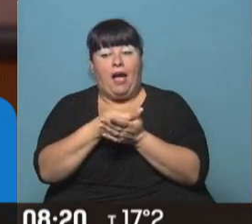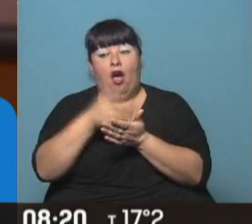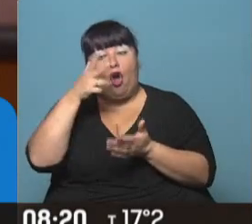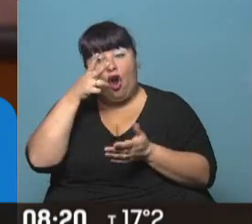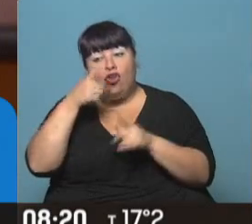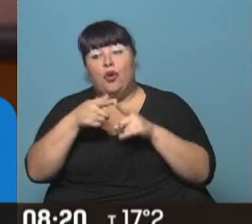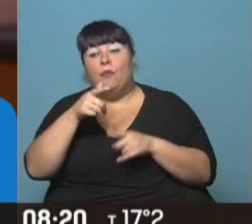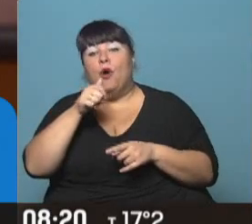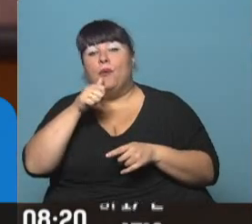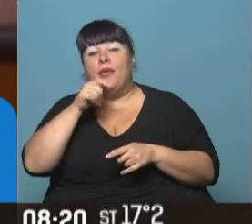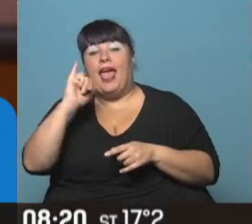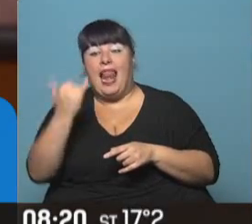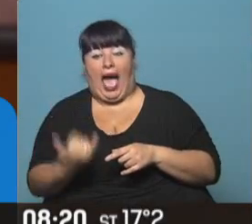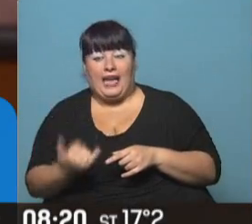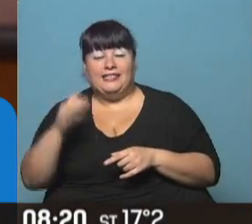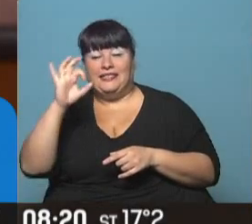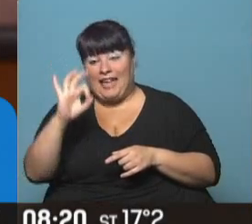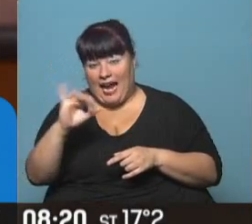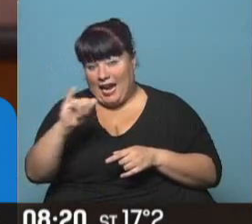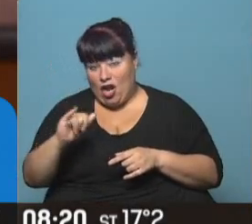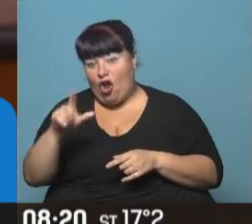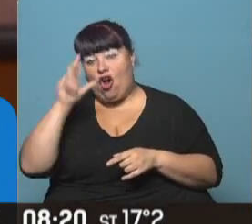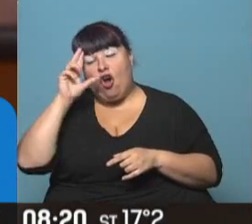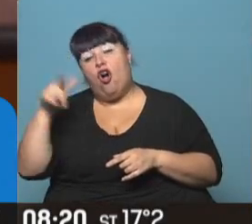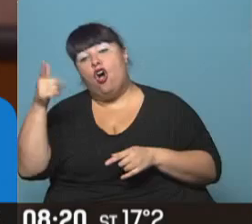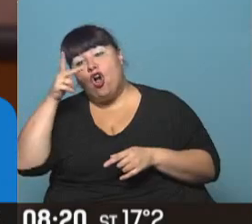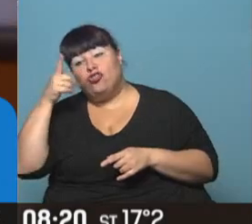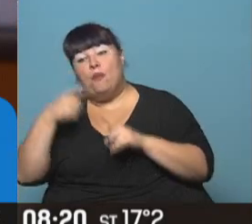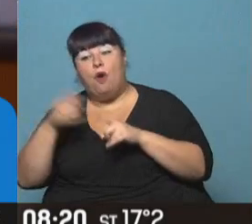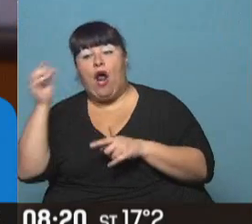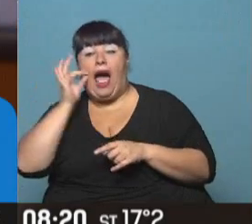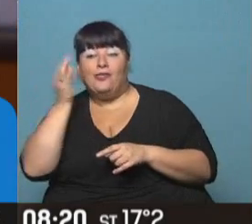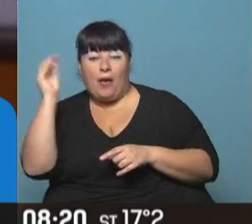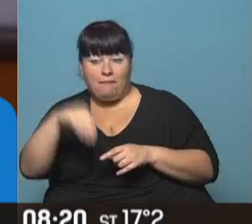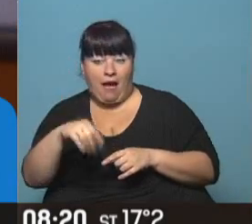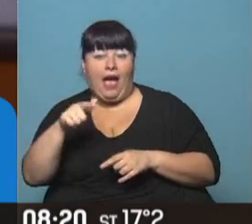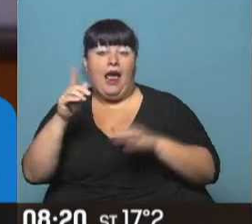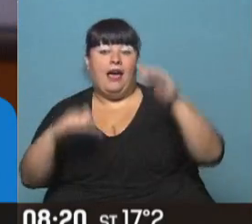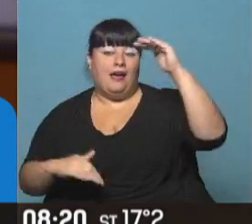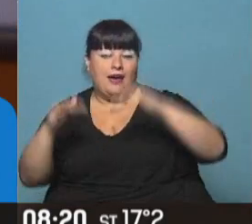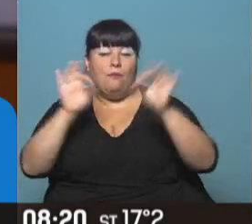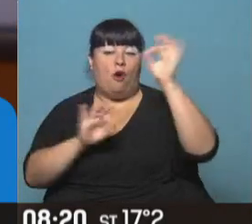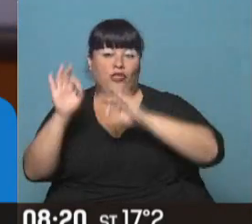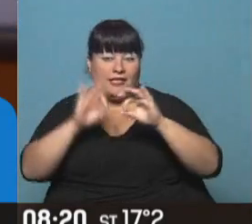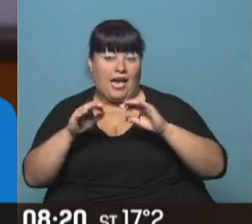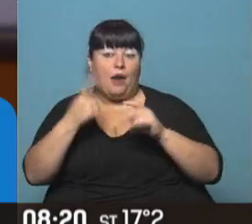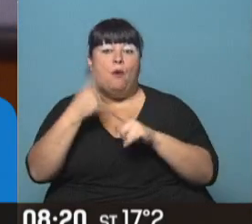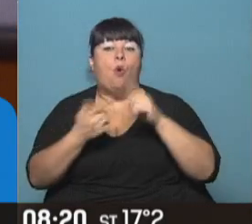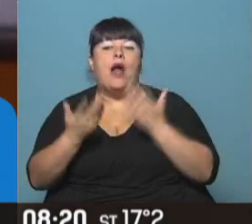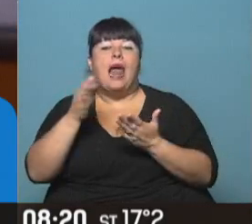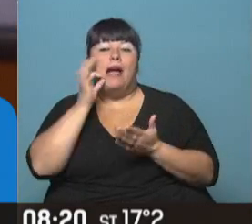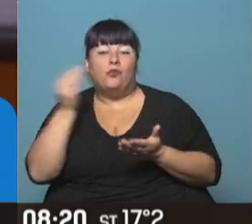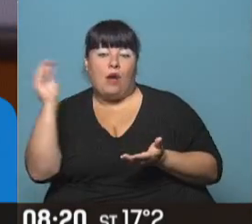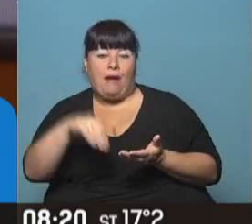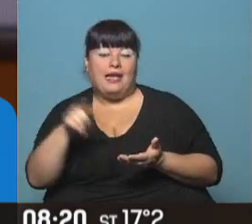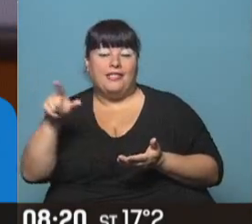por la bebida con edulcorante, o sea, las light, las 0, y 8 por las bebidas con azúcar agregada, ahora va a pagar un porcentaje por gramo de azúcar agregada a